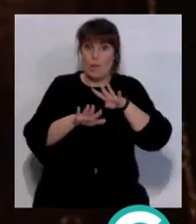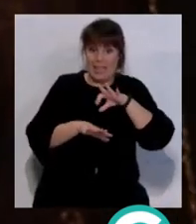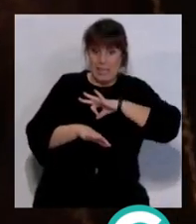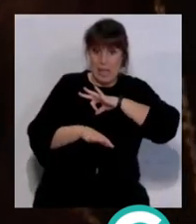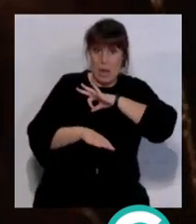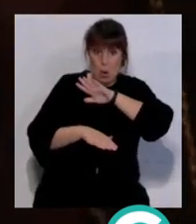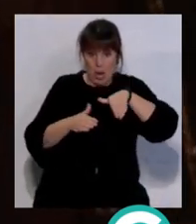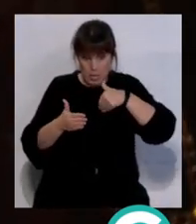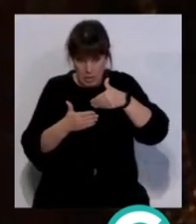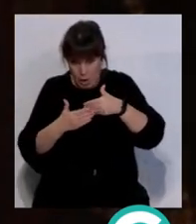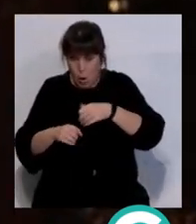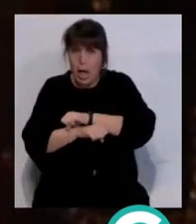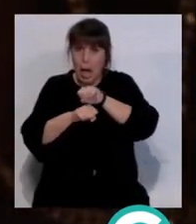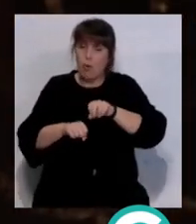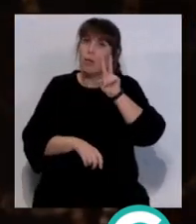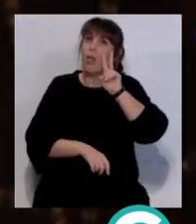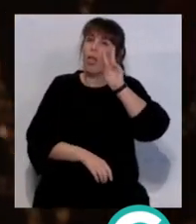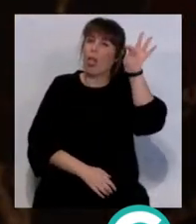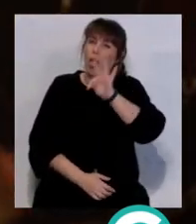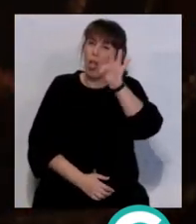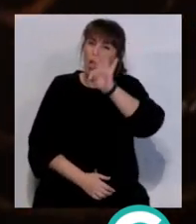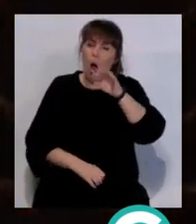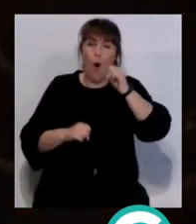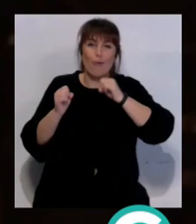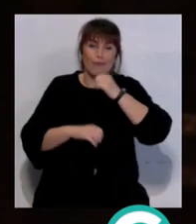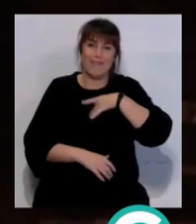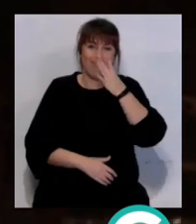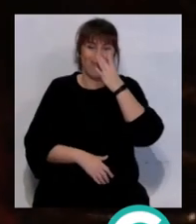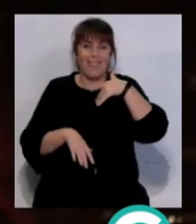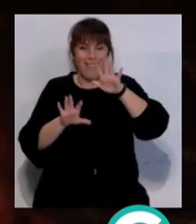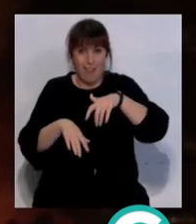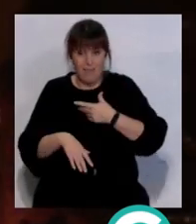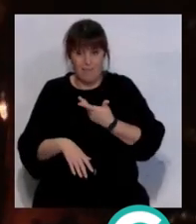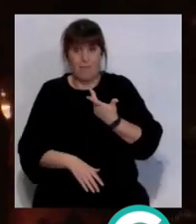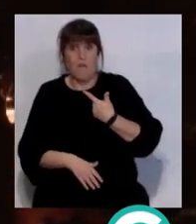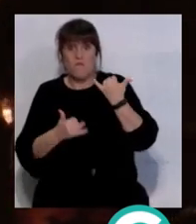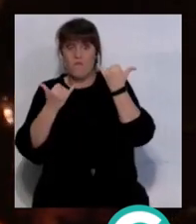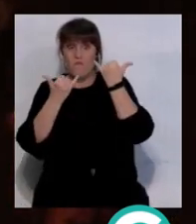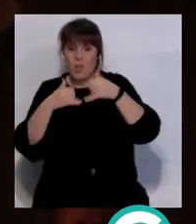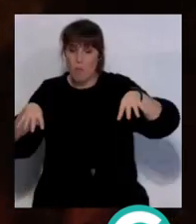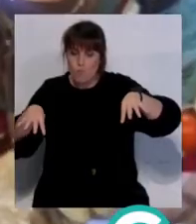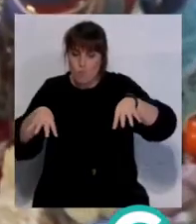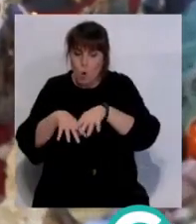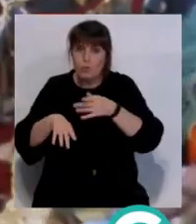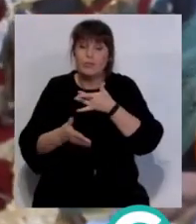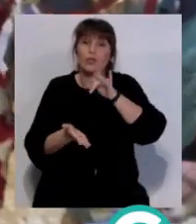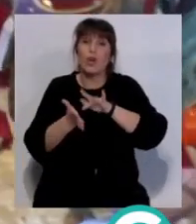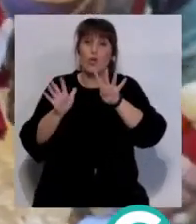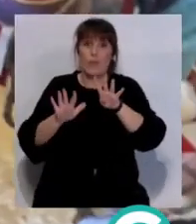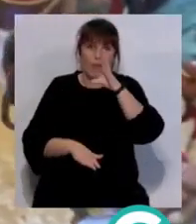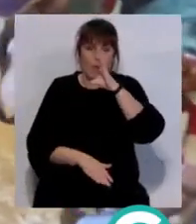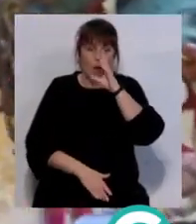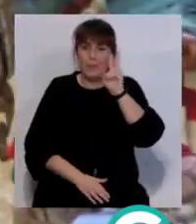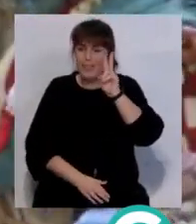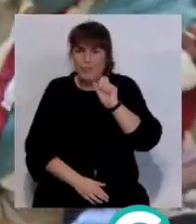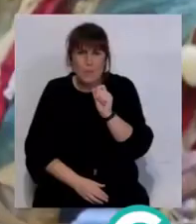las sesiones de adultos del concurso oficial de agrupaciones carnavalescas. La noche de la gran final, el 9 de febrero, ha sido la más vista